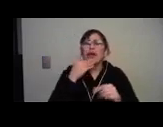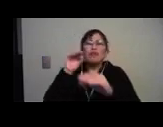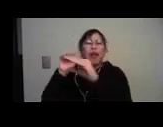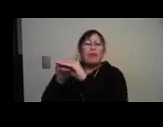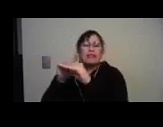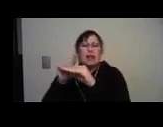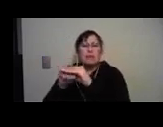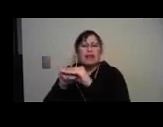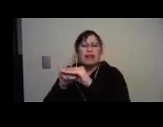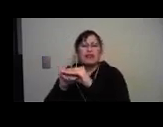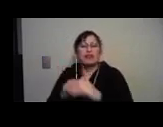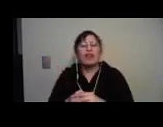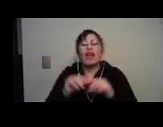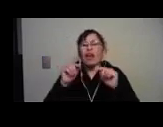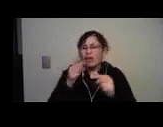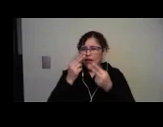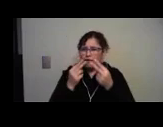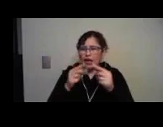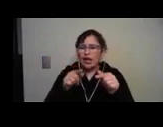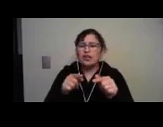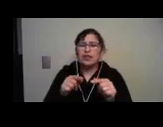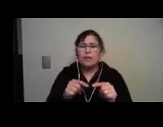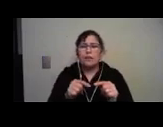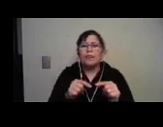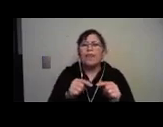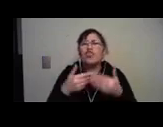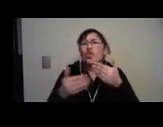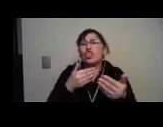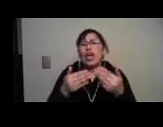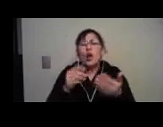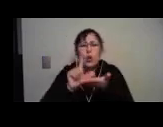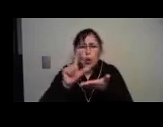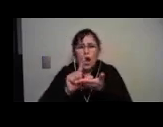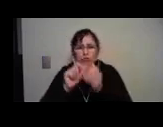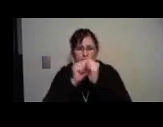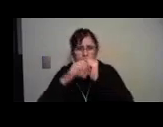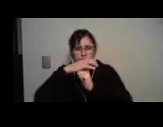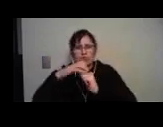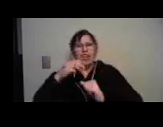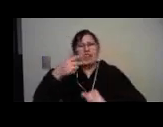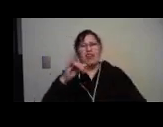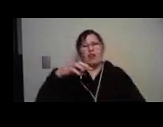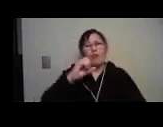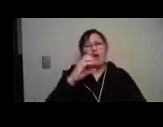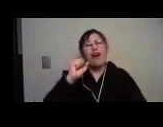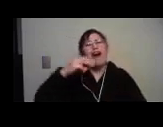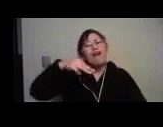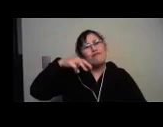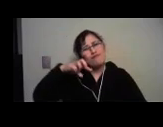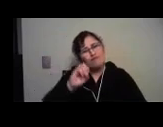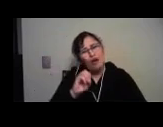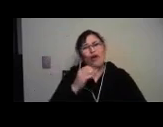se dan particularmente a nivel del hipocampo, región amigdalina, corteza entorrinal,